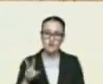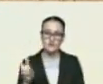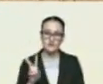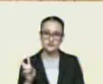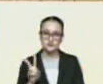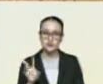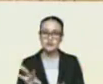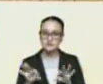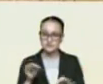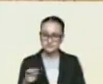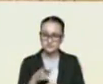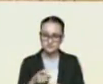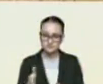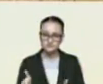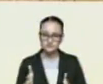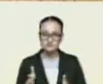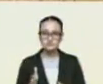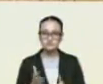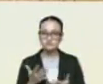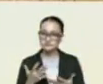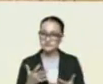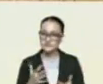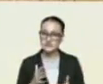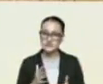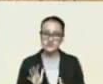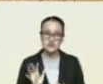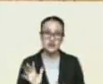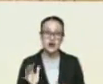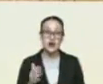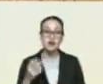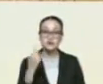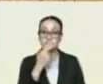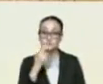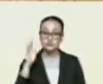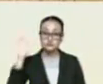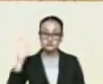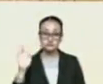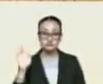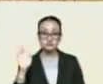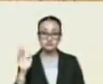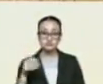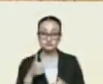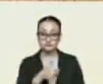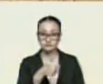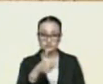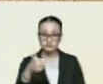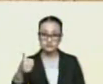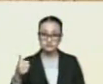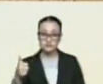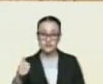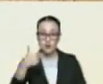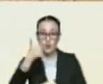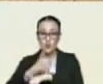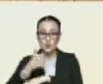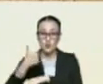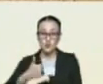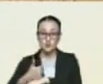fueron electos y electas, ya fueron proclamados por las respectivas juntas